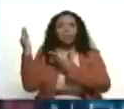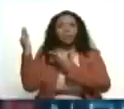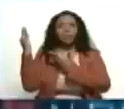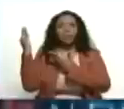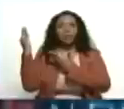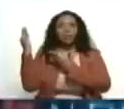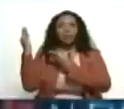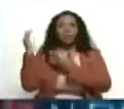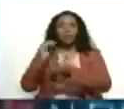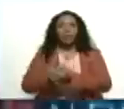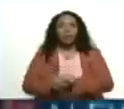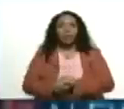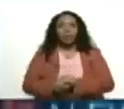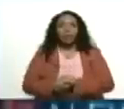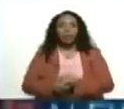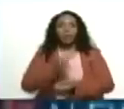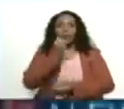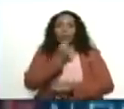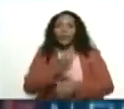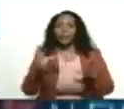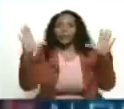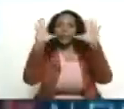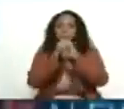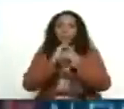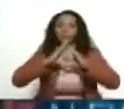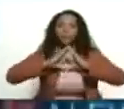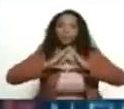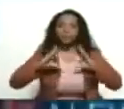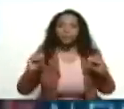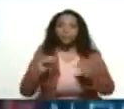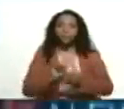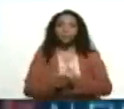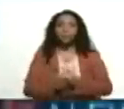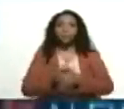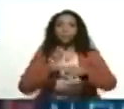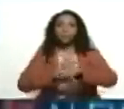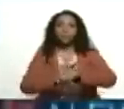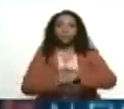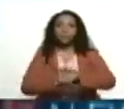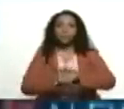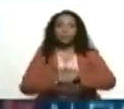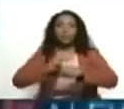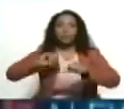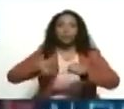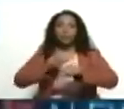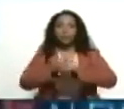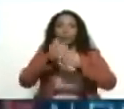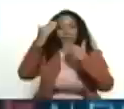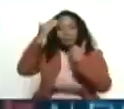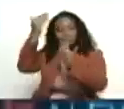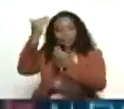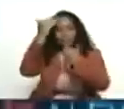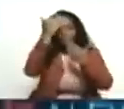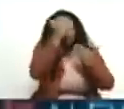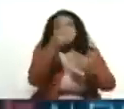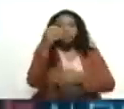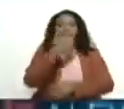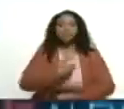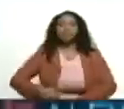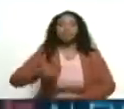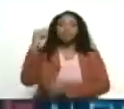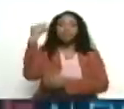Buenas noches a todos. Quiero saludar al doctor Jorge Rodríguez, presidente de la Asamblea